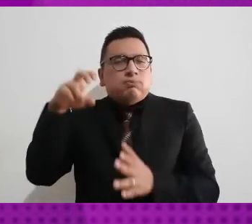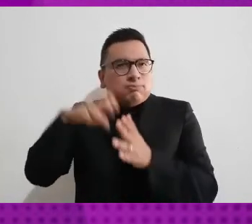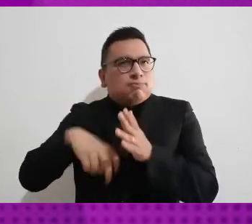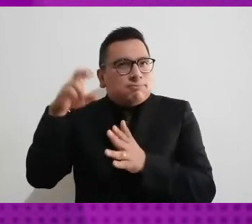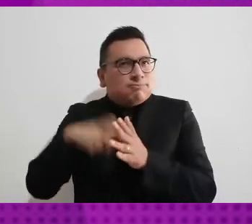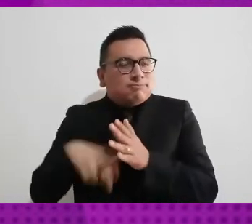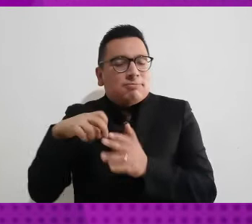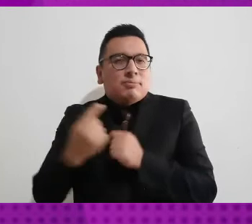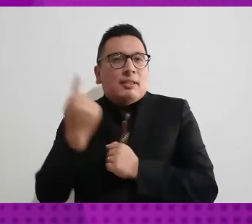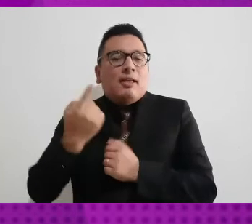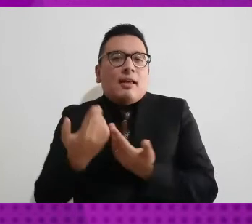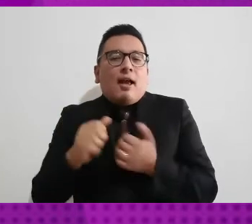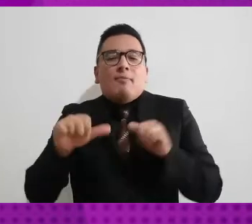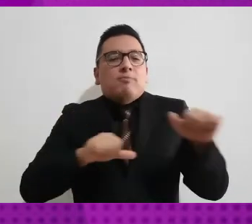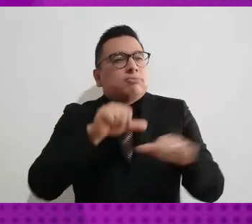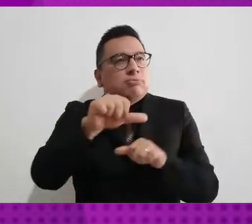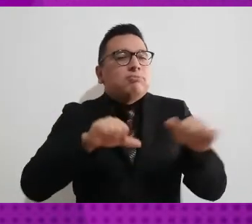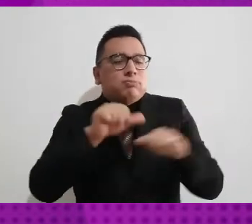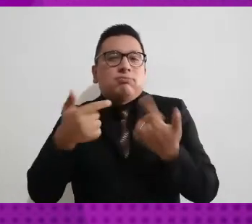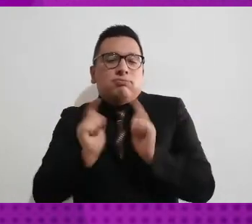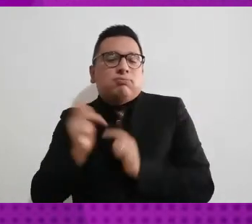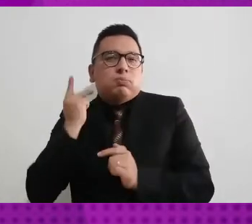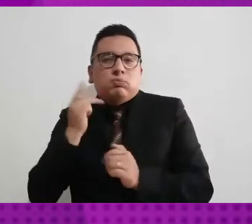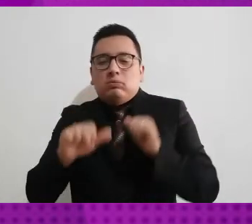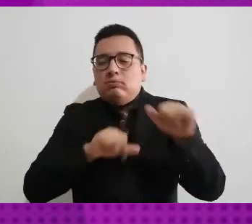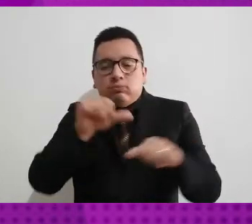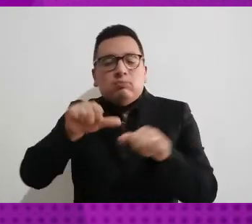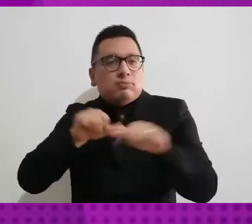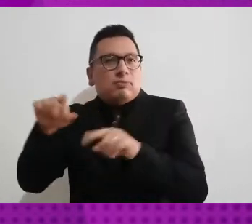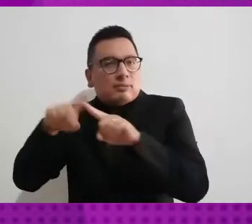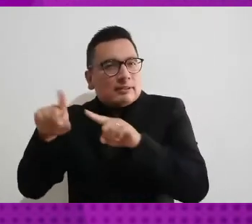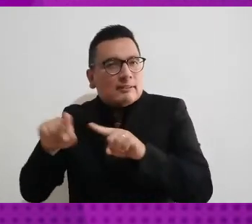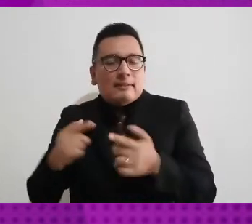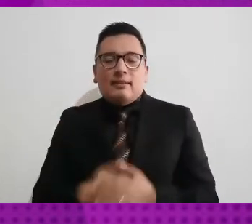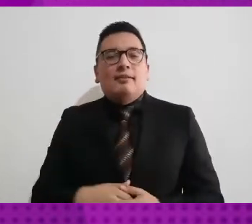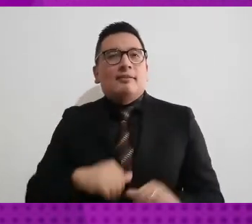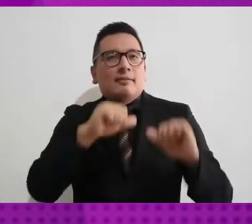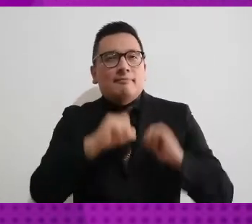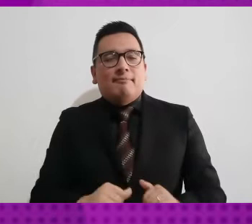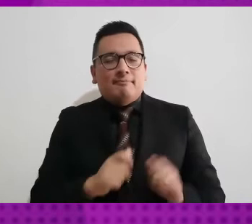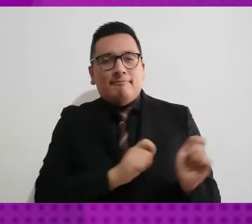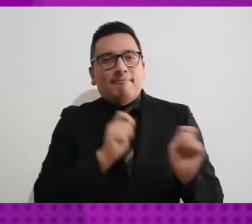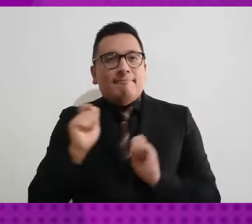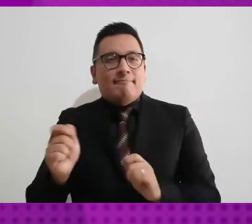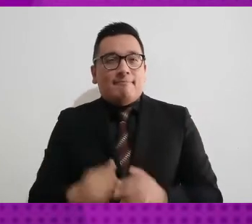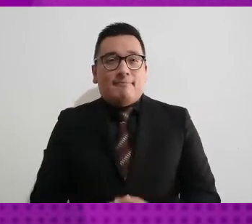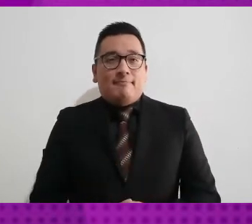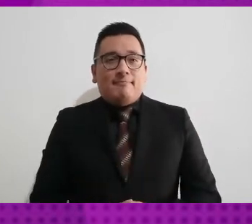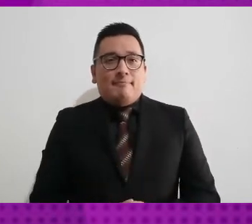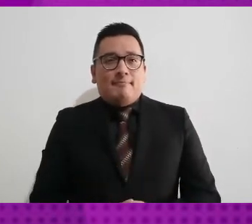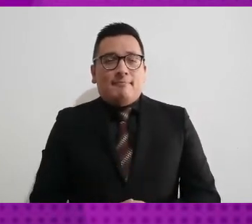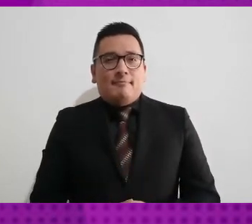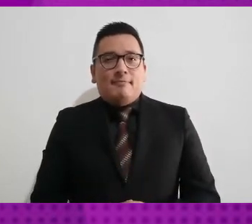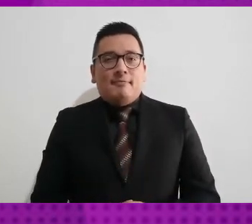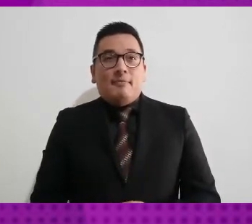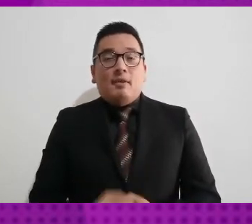habido alternancia en más del 90% de los espacios de representación política de México, y en la